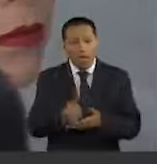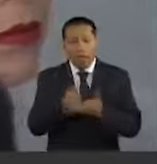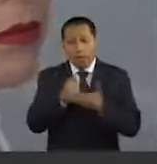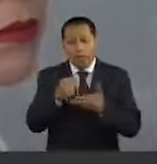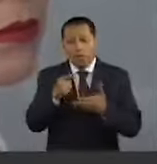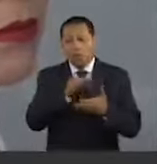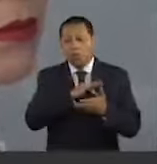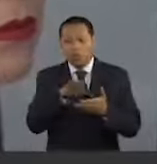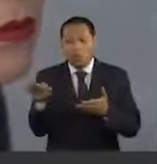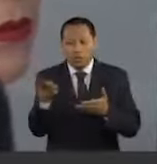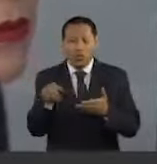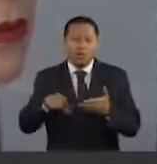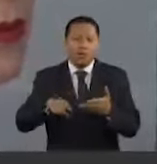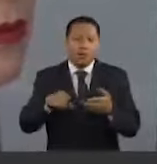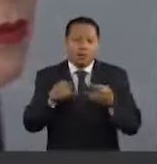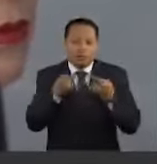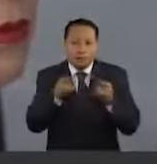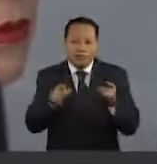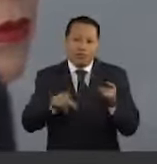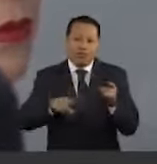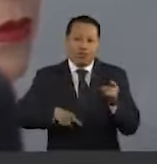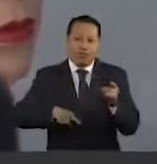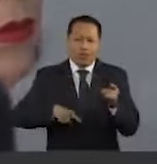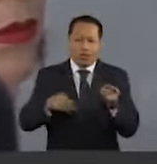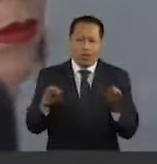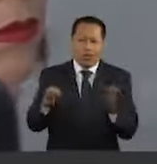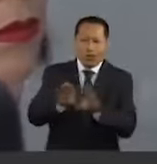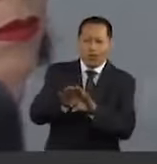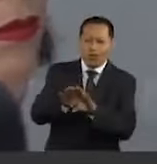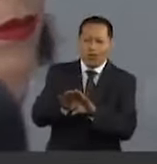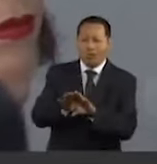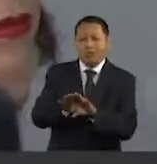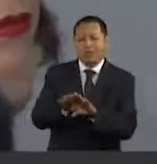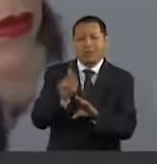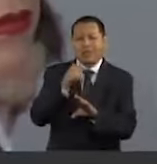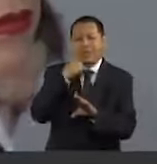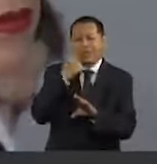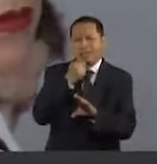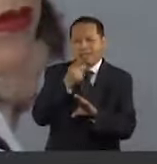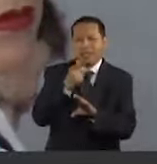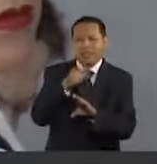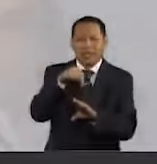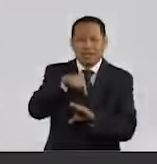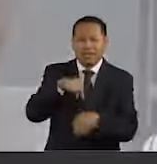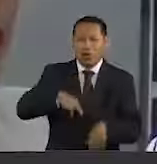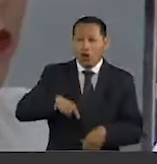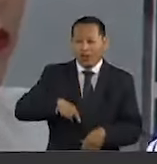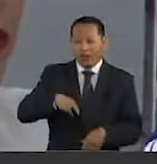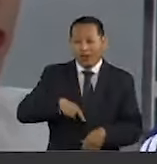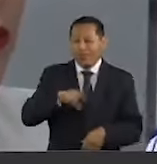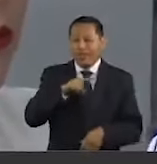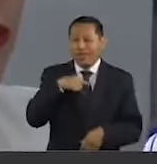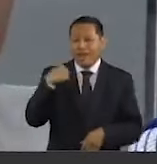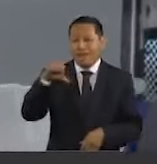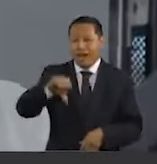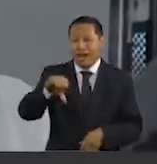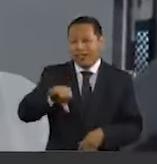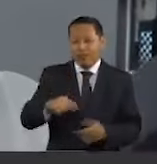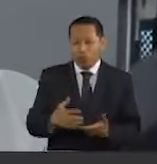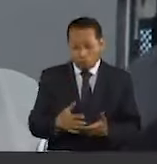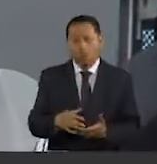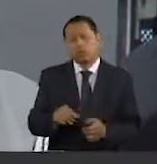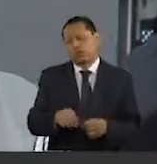las puertas en un gobierno que se las ha cerrado te habla del fracaso que ha sido el propio gobierno en este tema Claro que exigimos